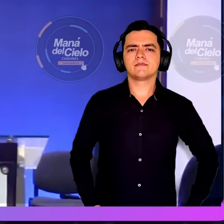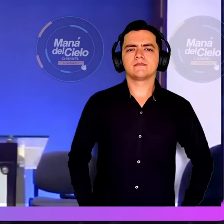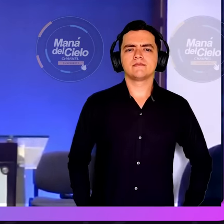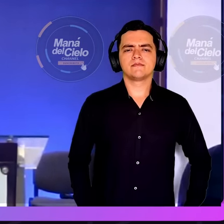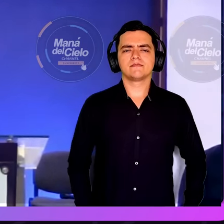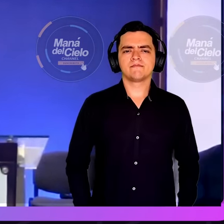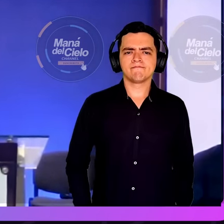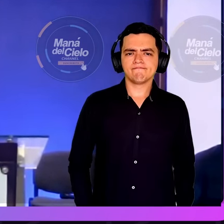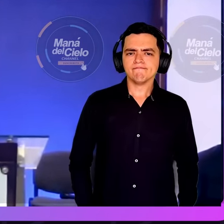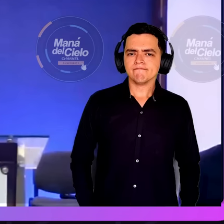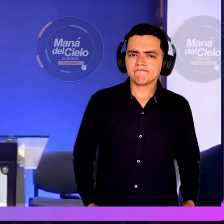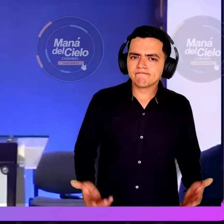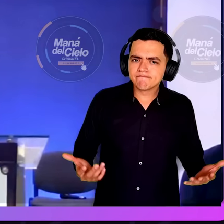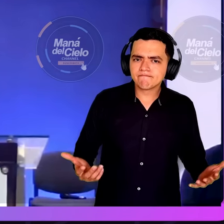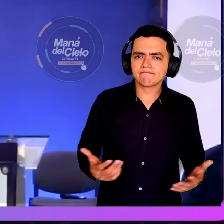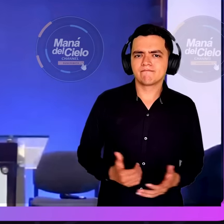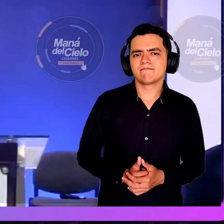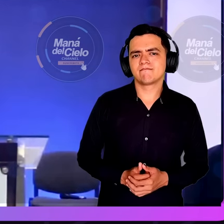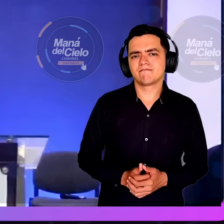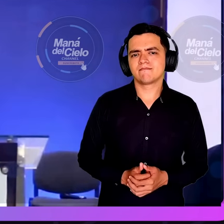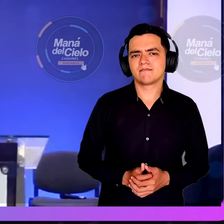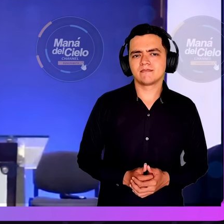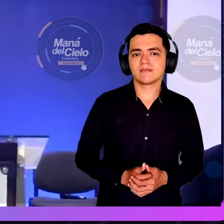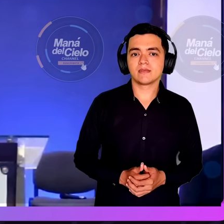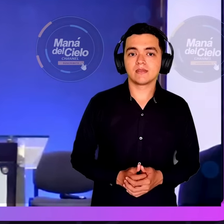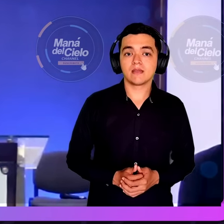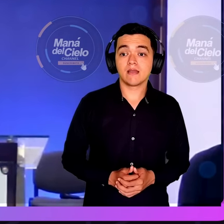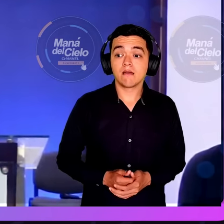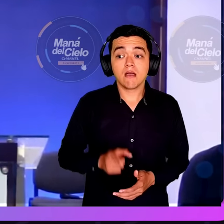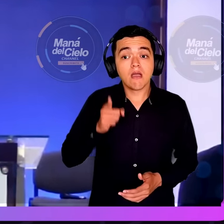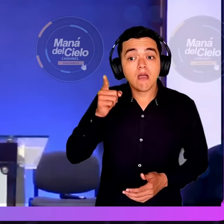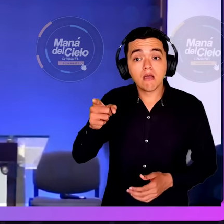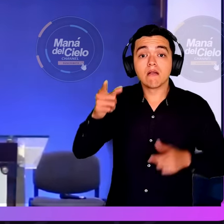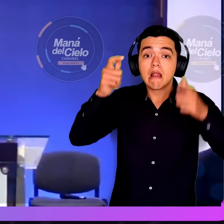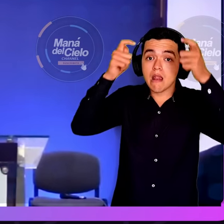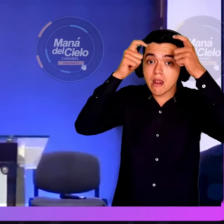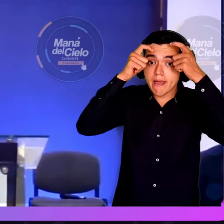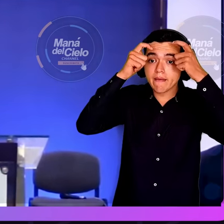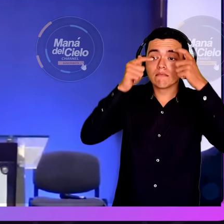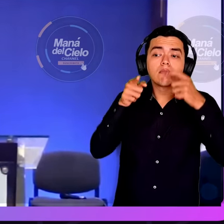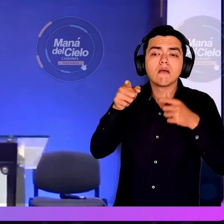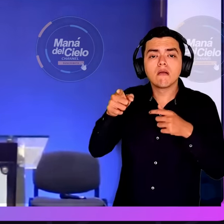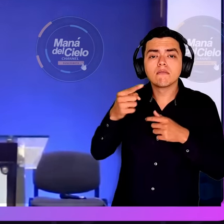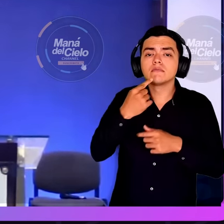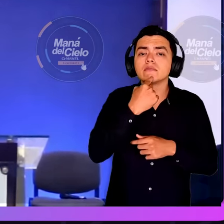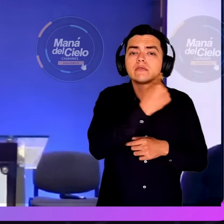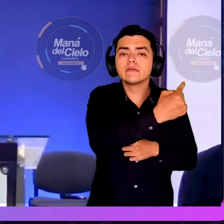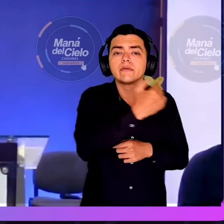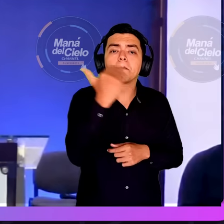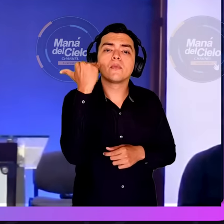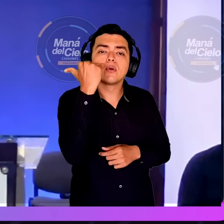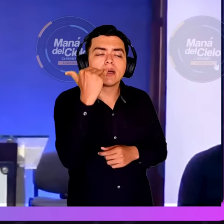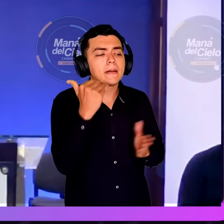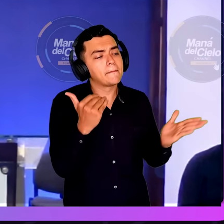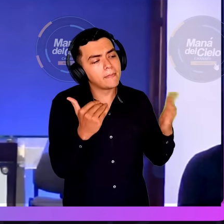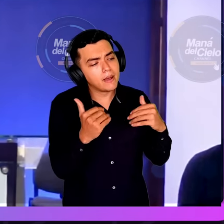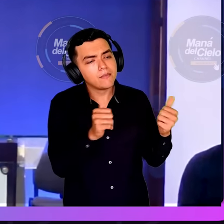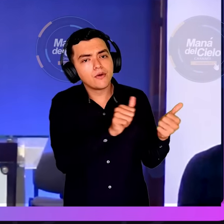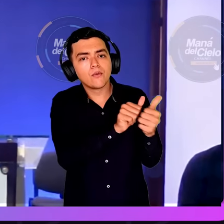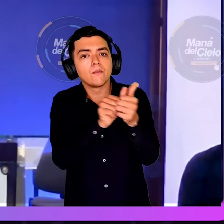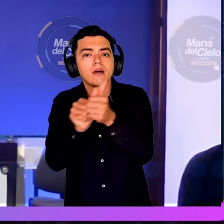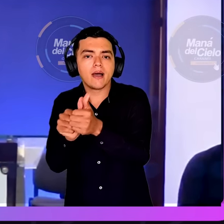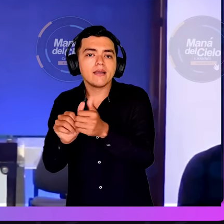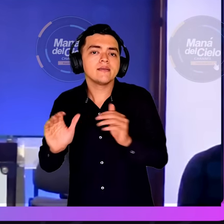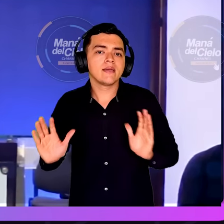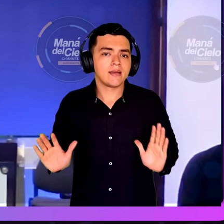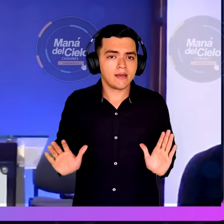el carácter, Él nos doblega la manera de hablar, Él nos cambia la manera de ser. Alabanzas al Señor. Alabanzas al